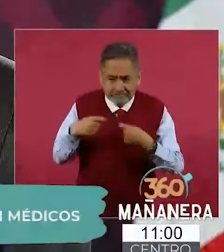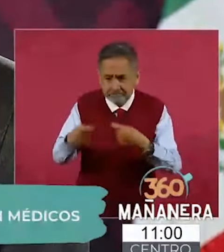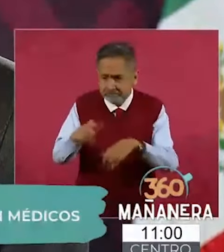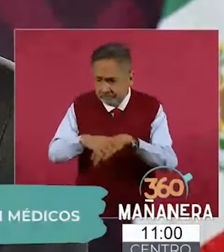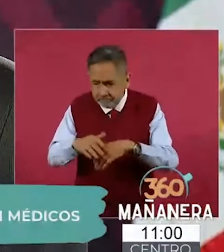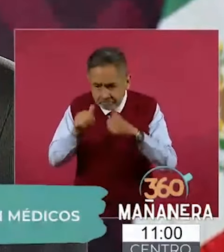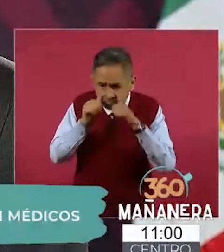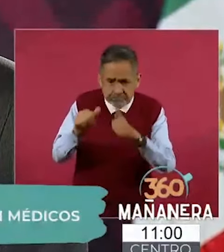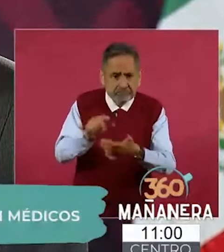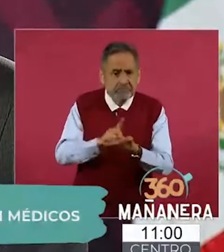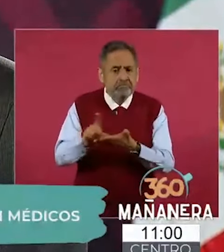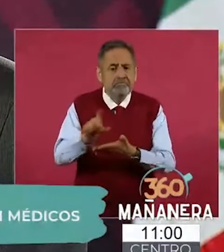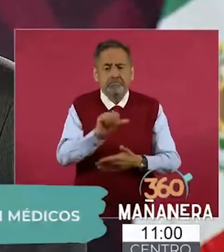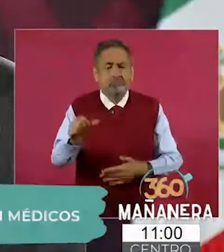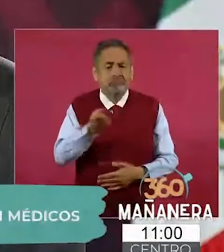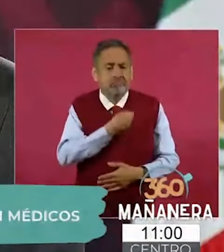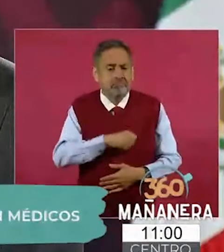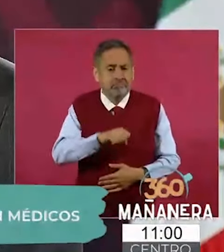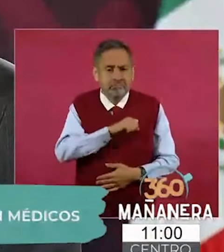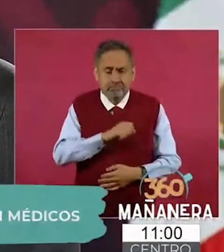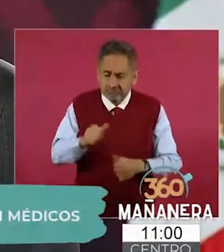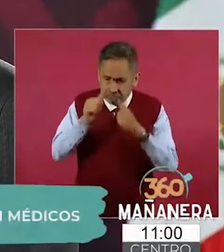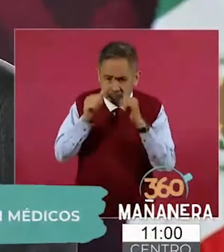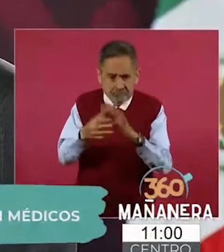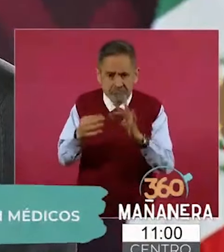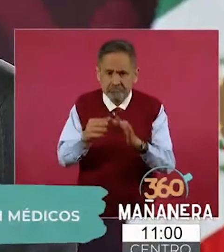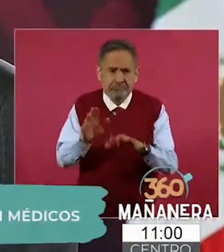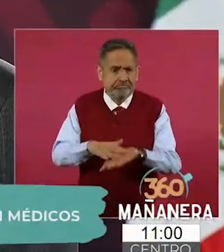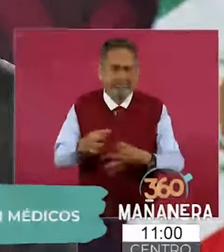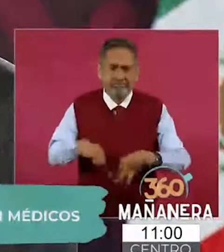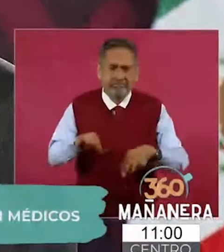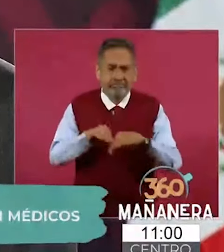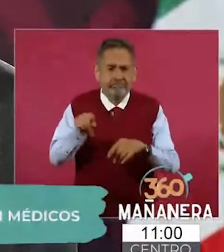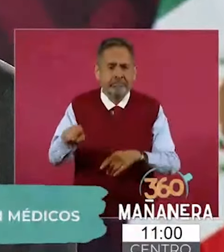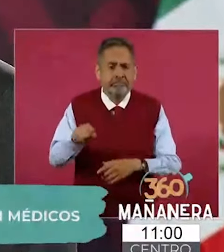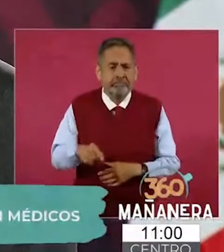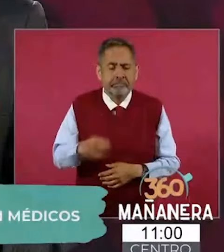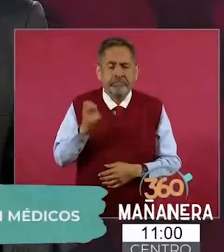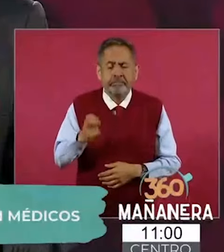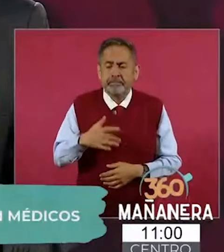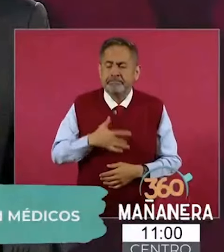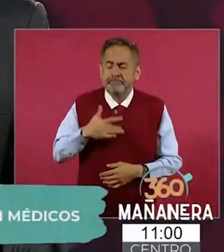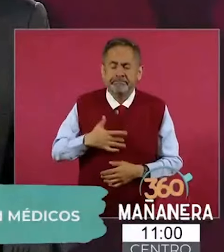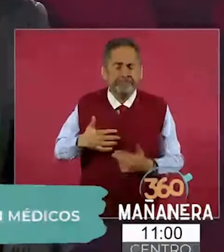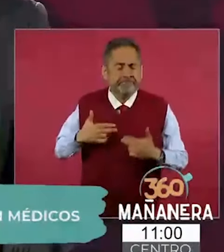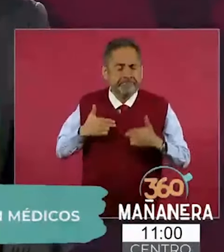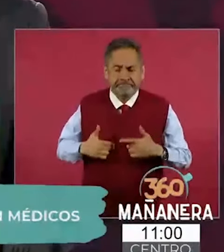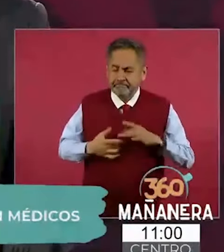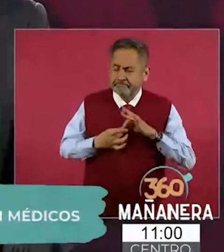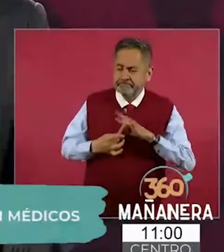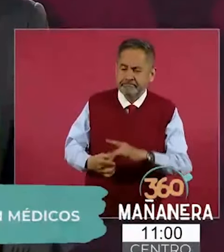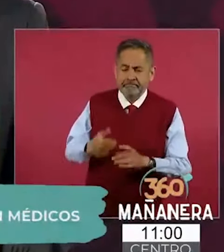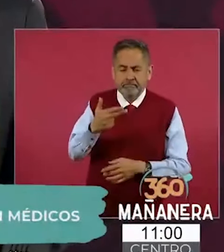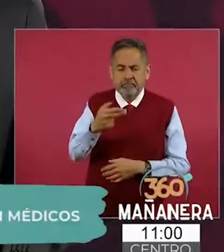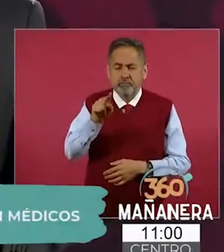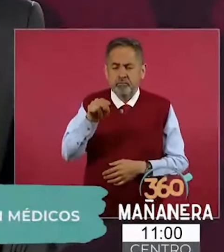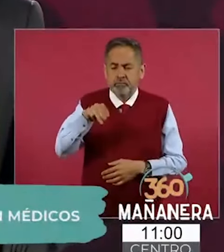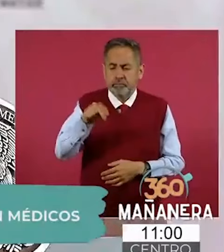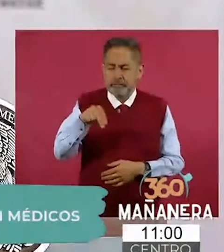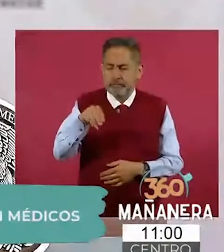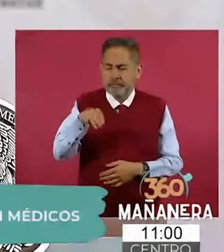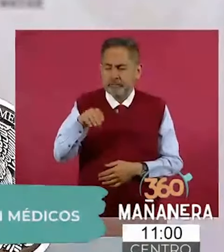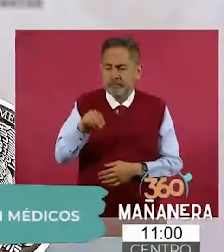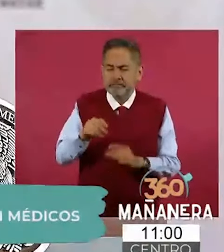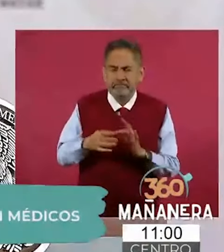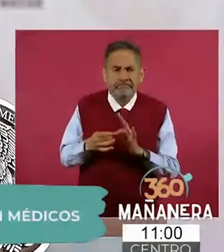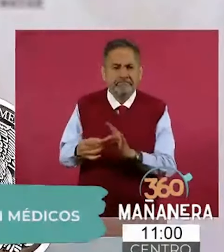garantizar el derecho a la salud y que eso es humanismo y que el